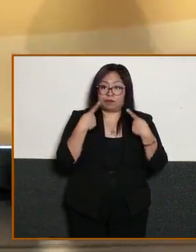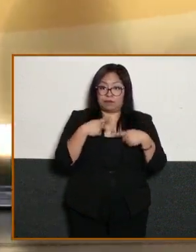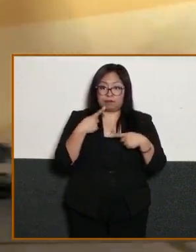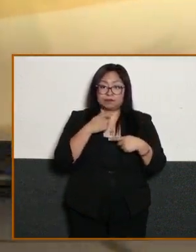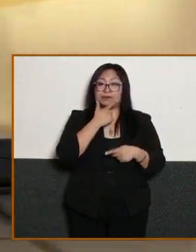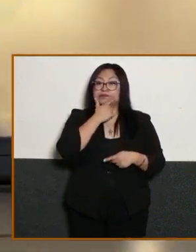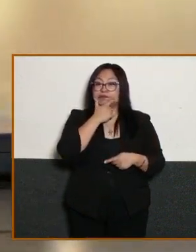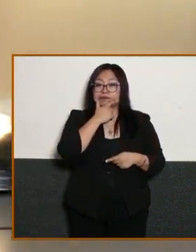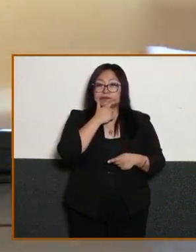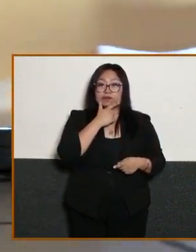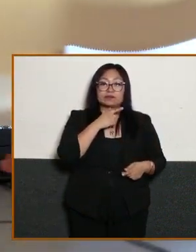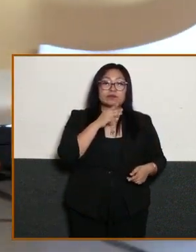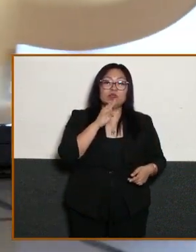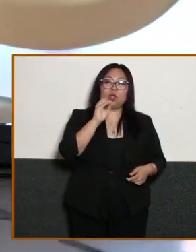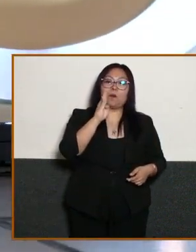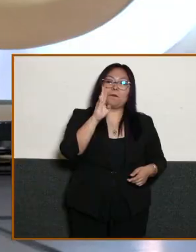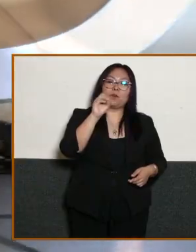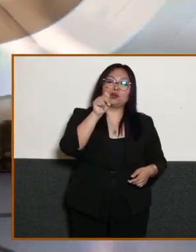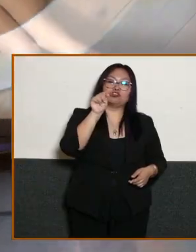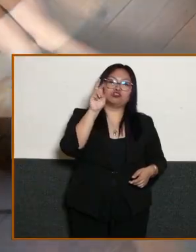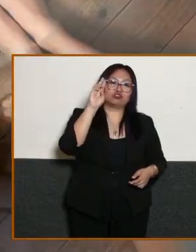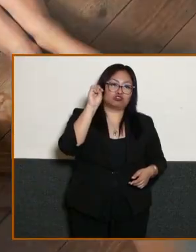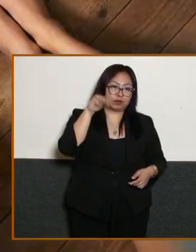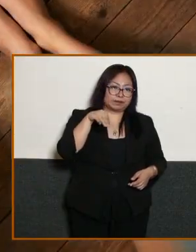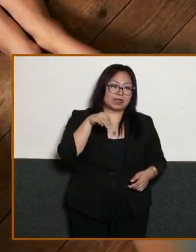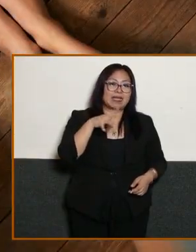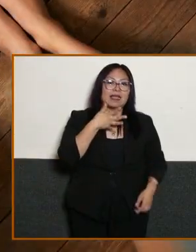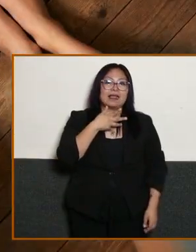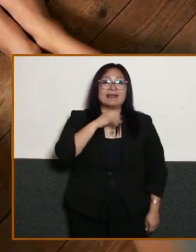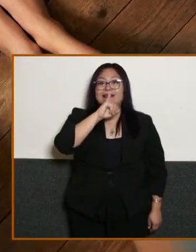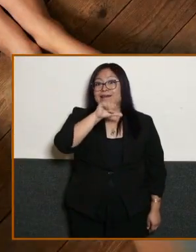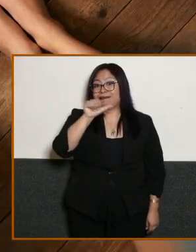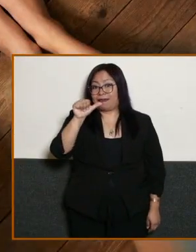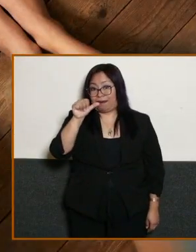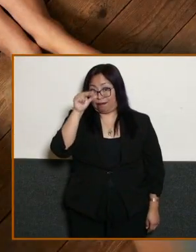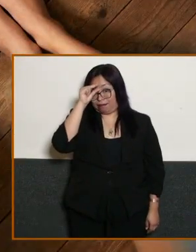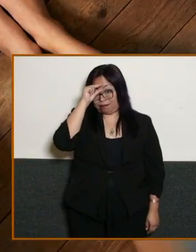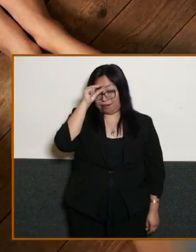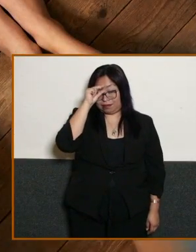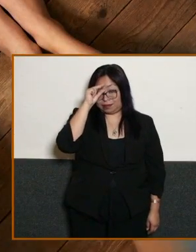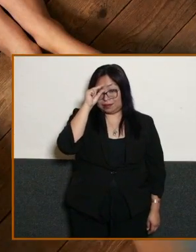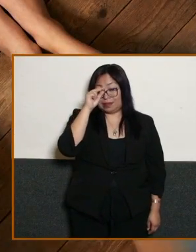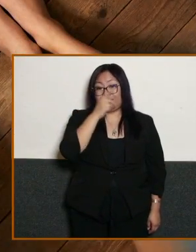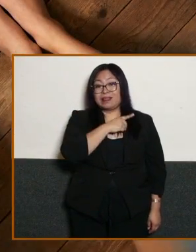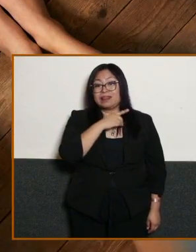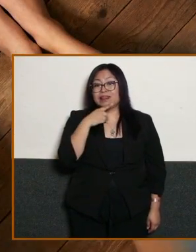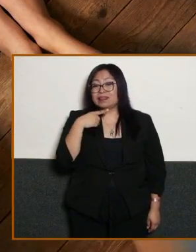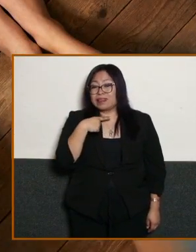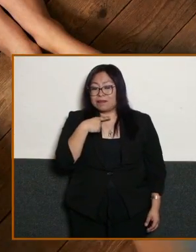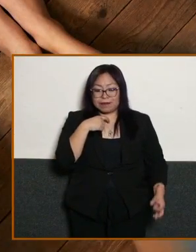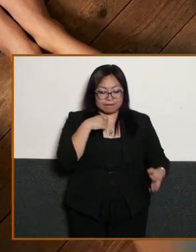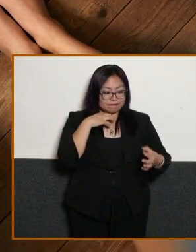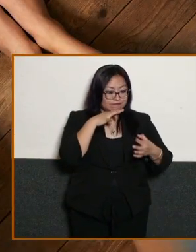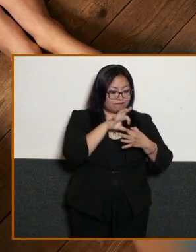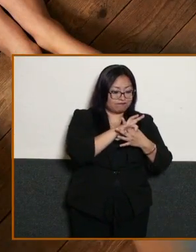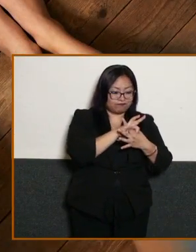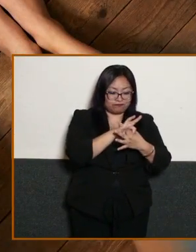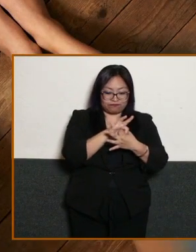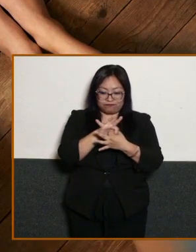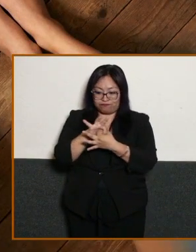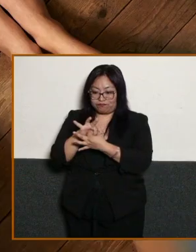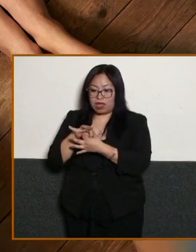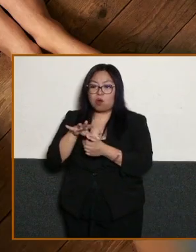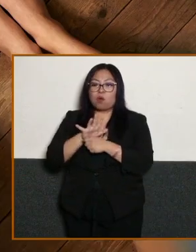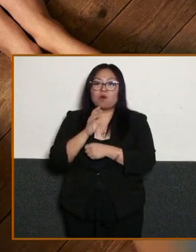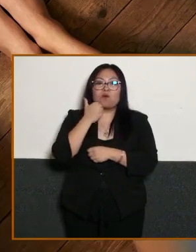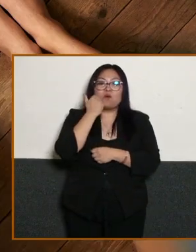que se llama Bostrom, que habla de que la inteligencia artificial debe estar alineada a lo